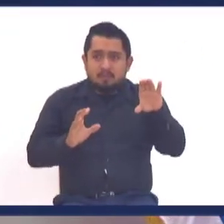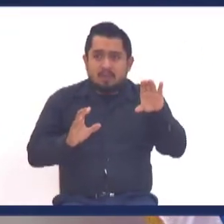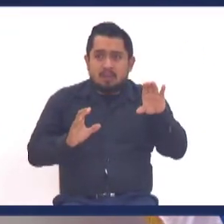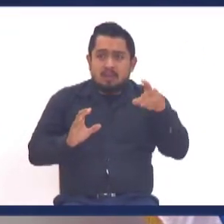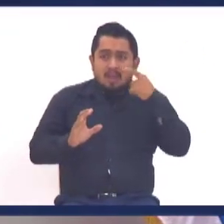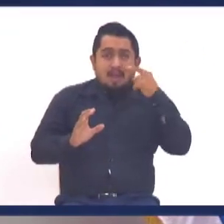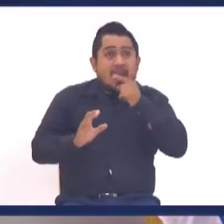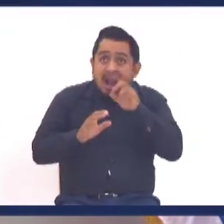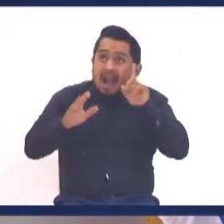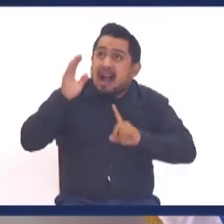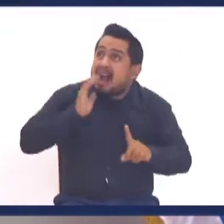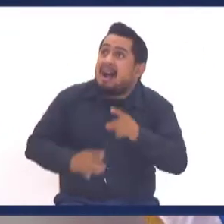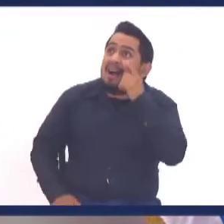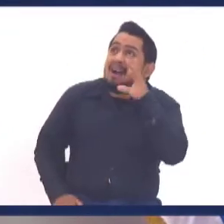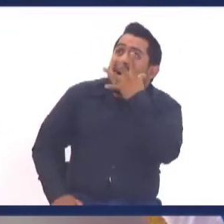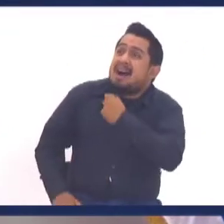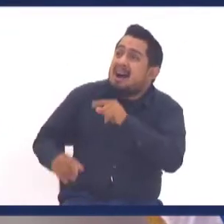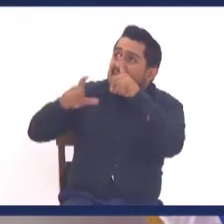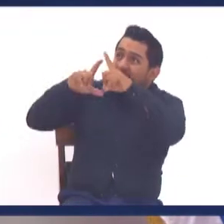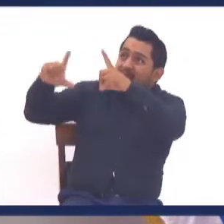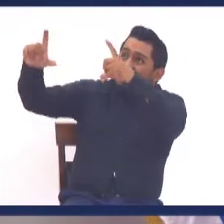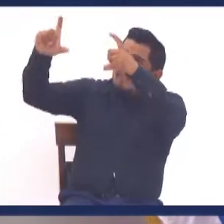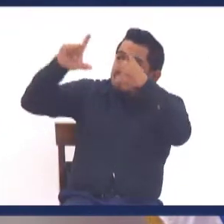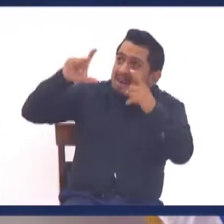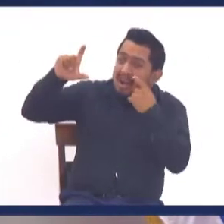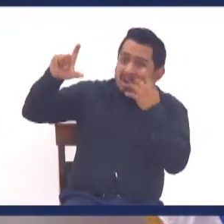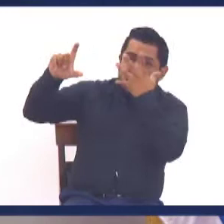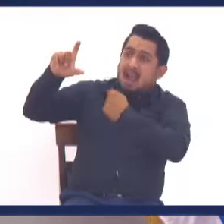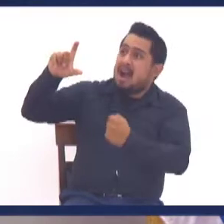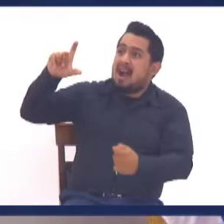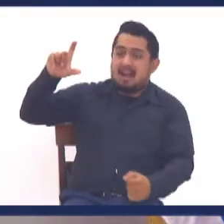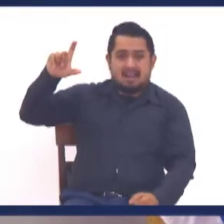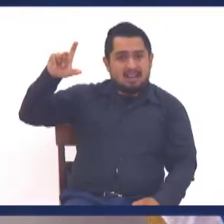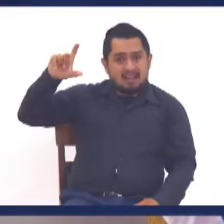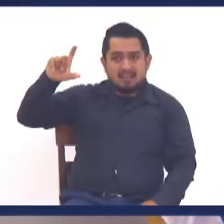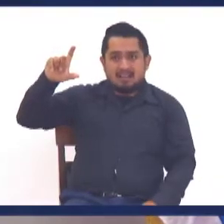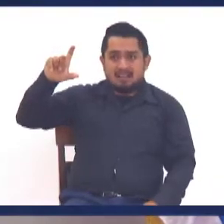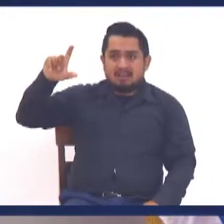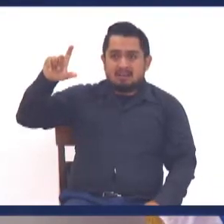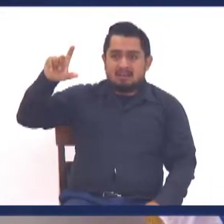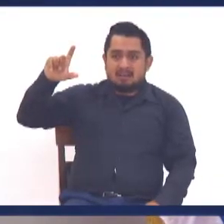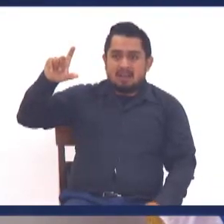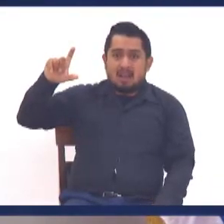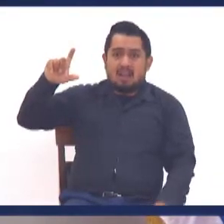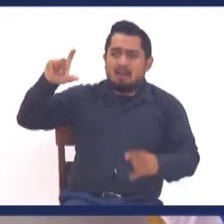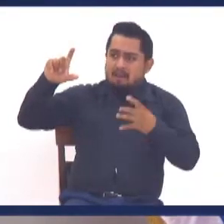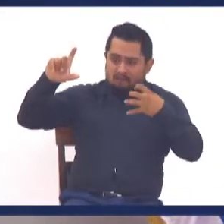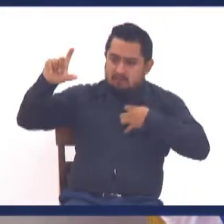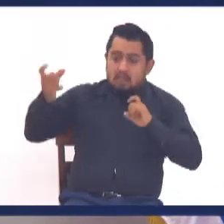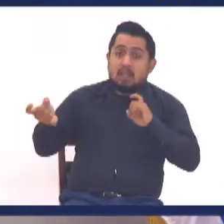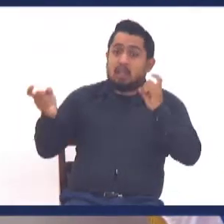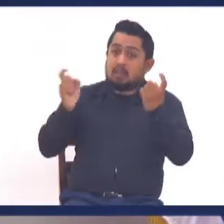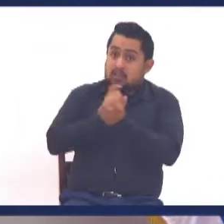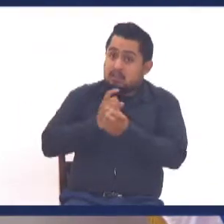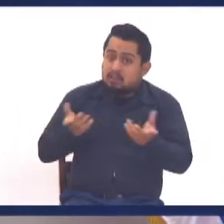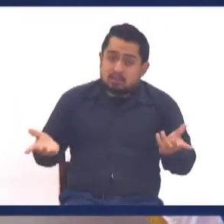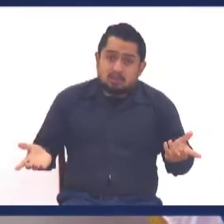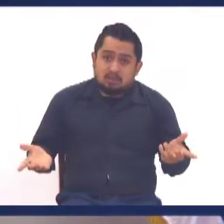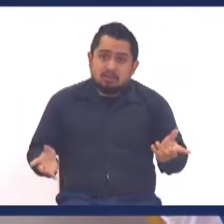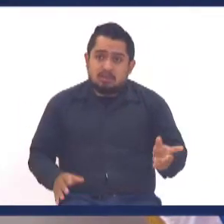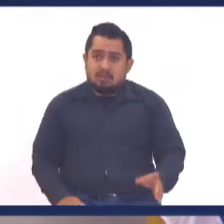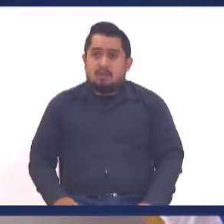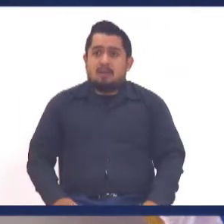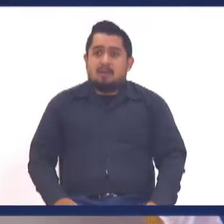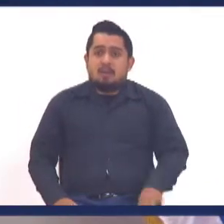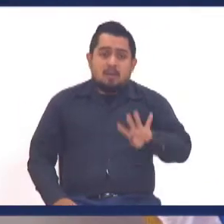salgan al patio a verle salgan al patio y dijo que el vivir sea ok cuando algo del cielo tu vida cambia los